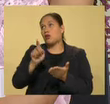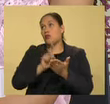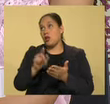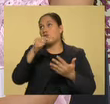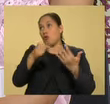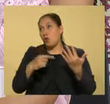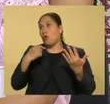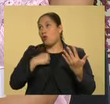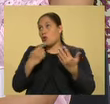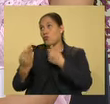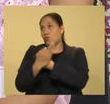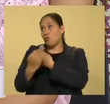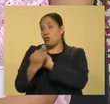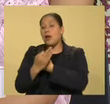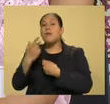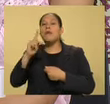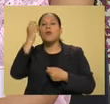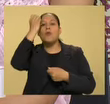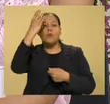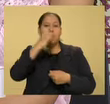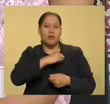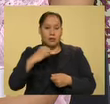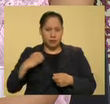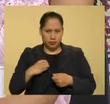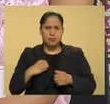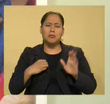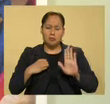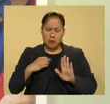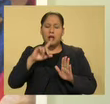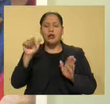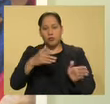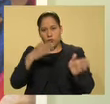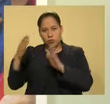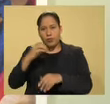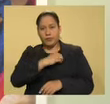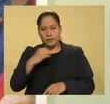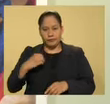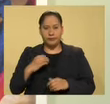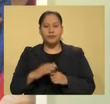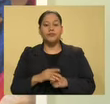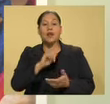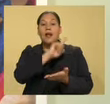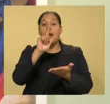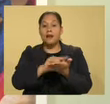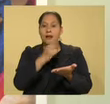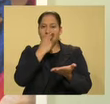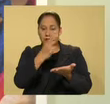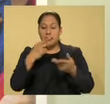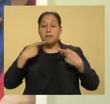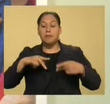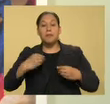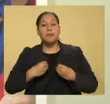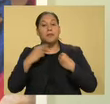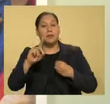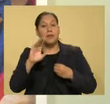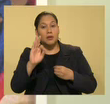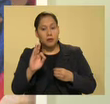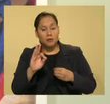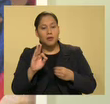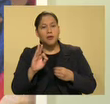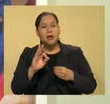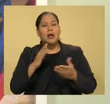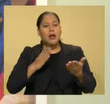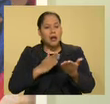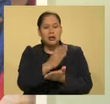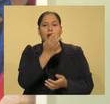olvidan las obligaciones. Vamos a hablar posteriormente de las obligaciones. Nos dice esta ley que los habitantes del Distrito Federal tendrán acceso